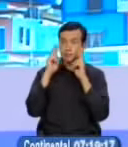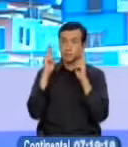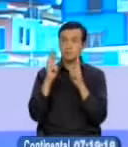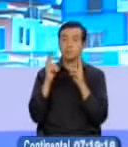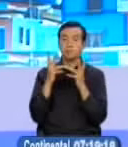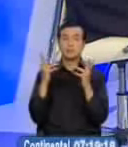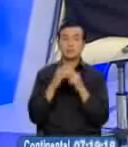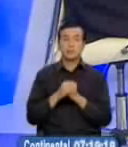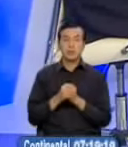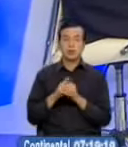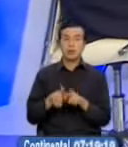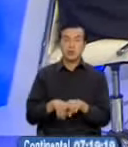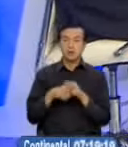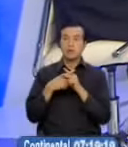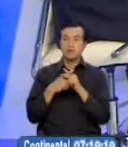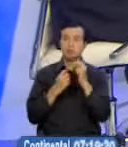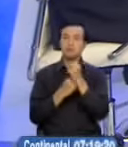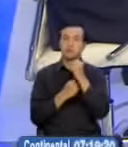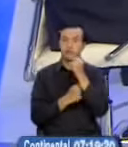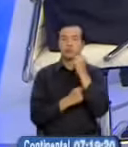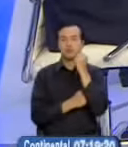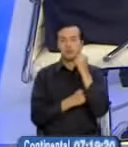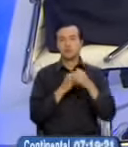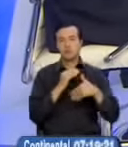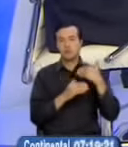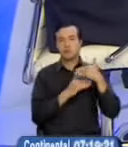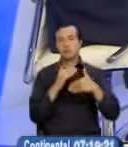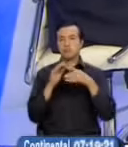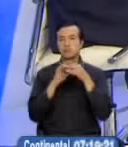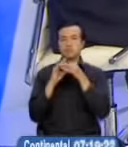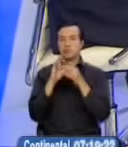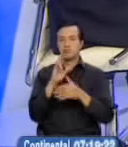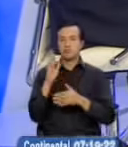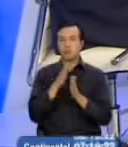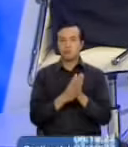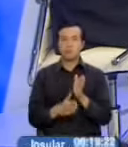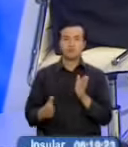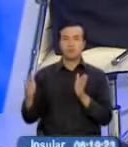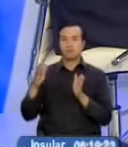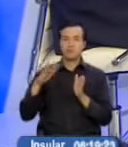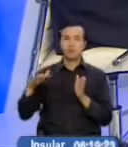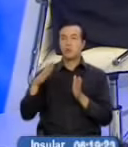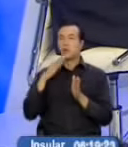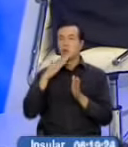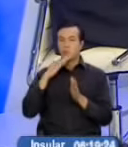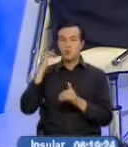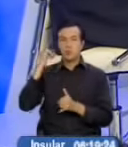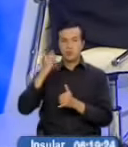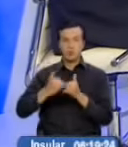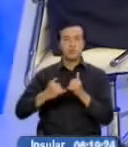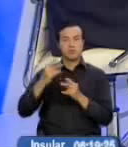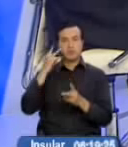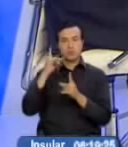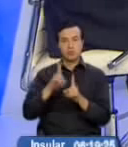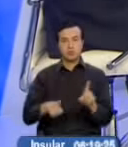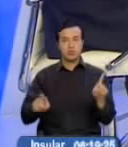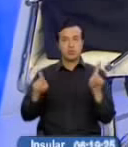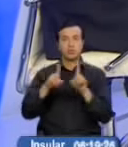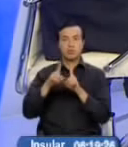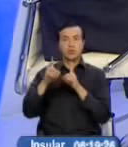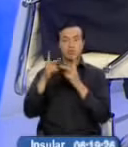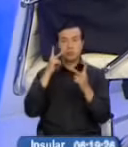cómo penetró sostenida y progresivamente País en esta región, logrando con los últimos resultados tener